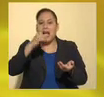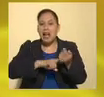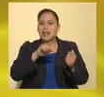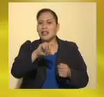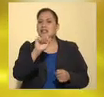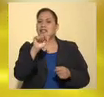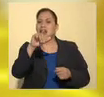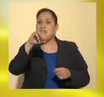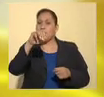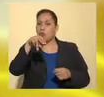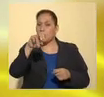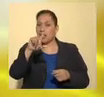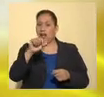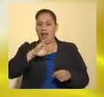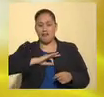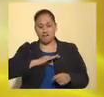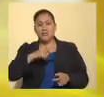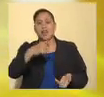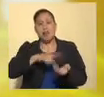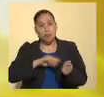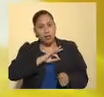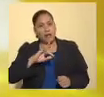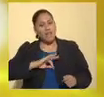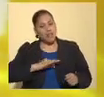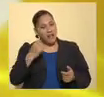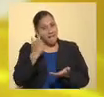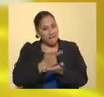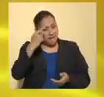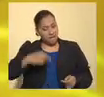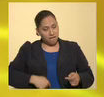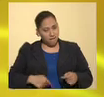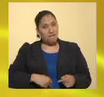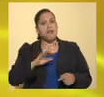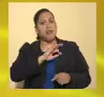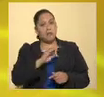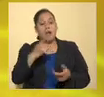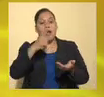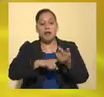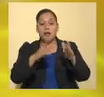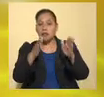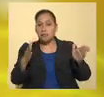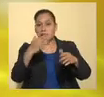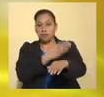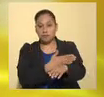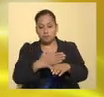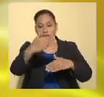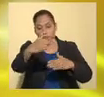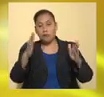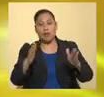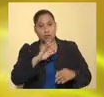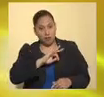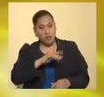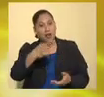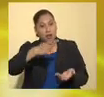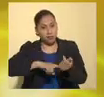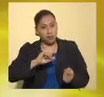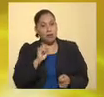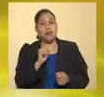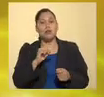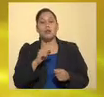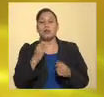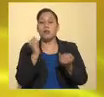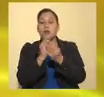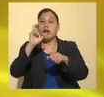día escuché que ahí puede estar el virus de la... Sí. La bacteria, virus de la salmonela. A mí, por ejemplo, sí. Me dijeron que también en los